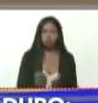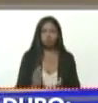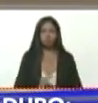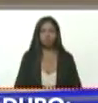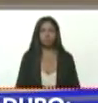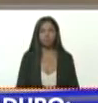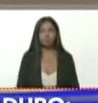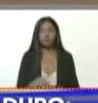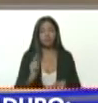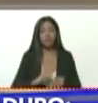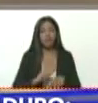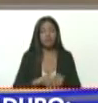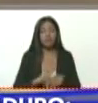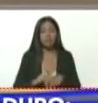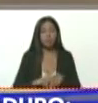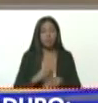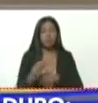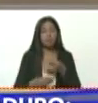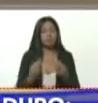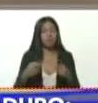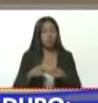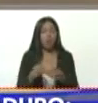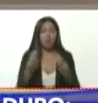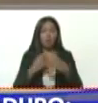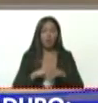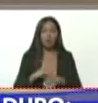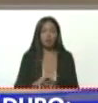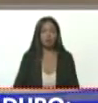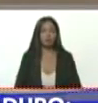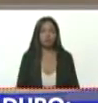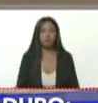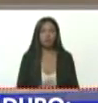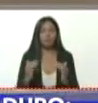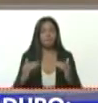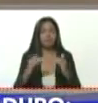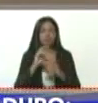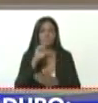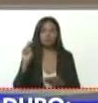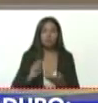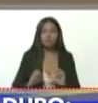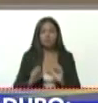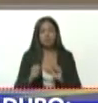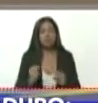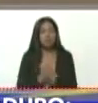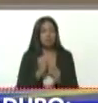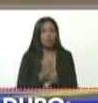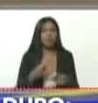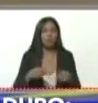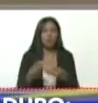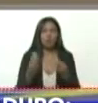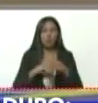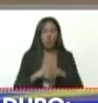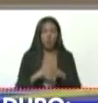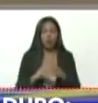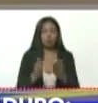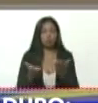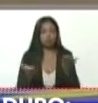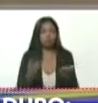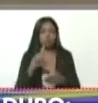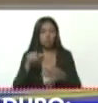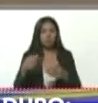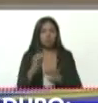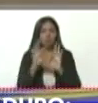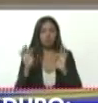Al tiempo que se ejecutan estos acuerdos, la Mesa Nacional continuará trabajando en acuerdos parciales en las siguientes